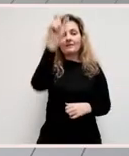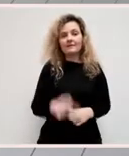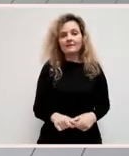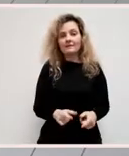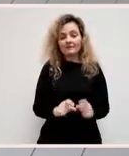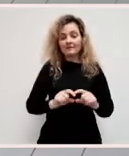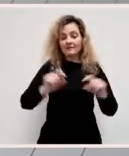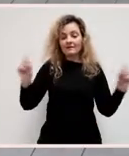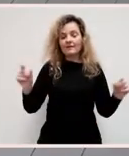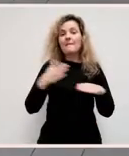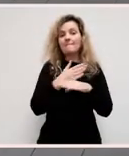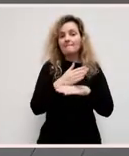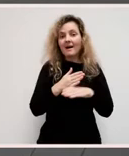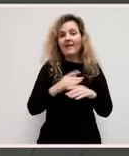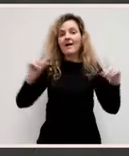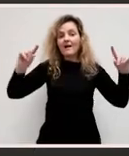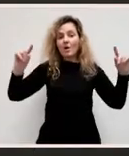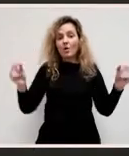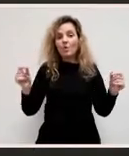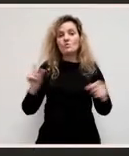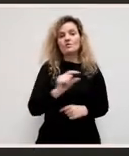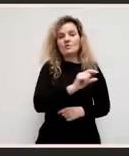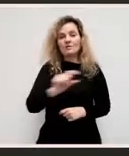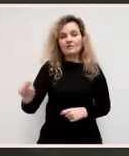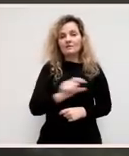en las uñas el cepo facíase de churro